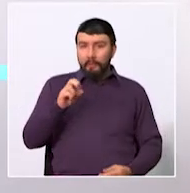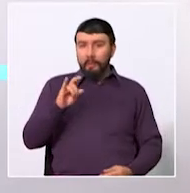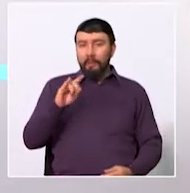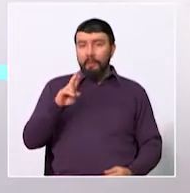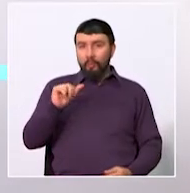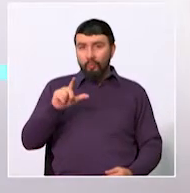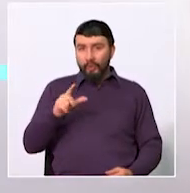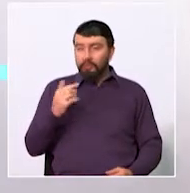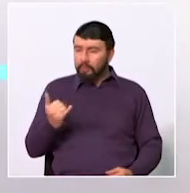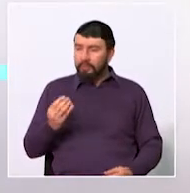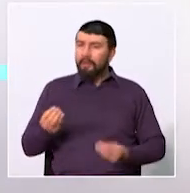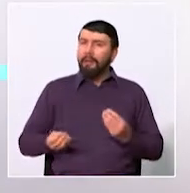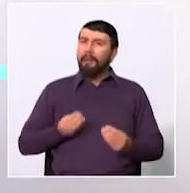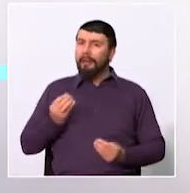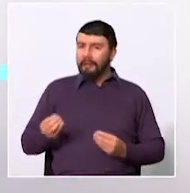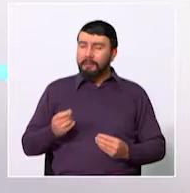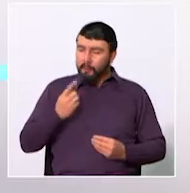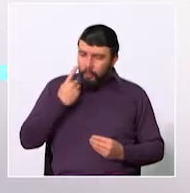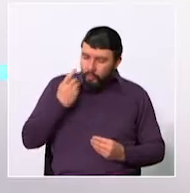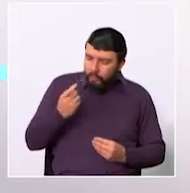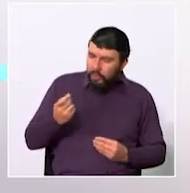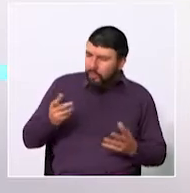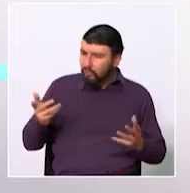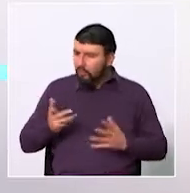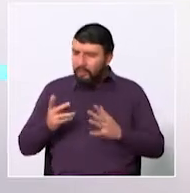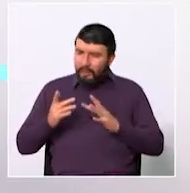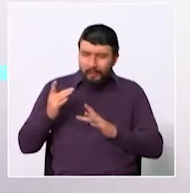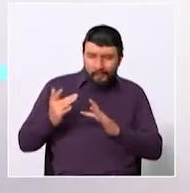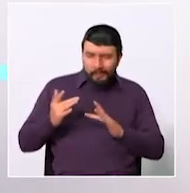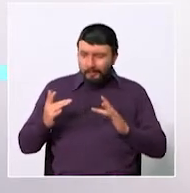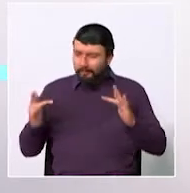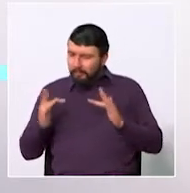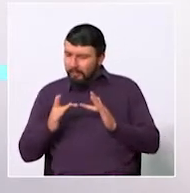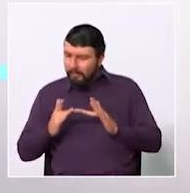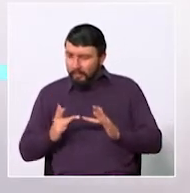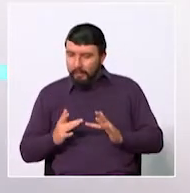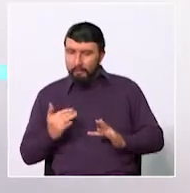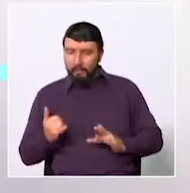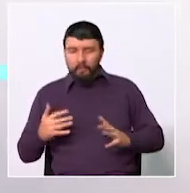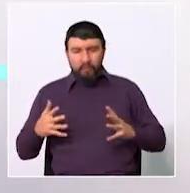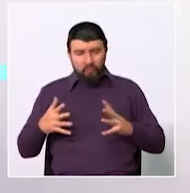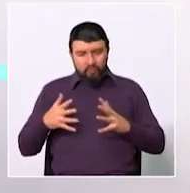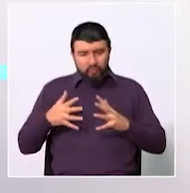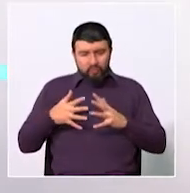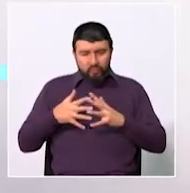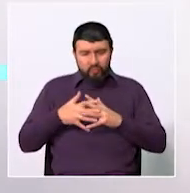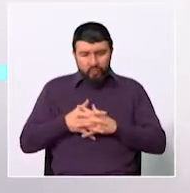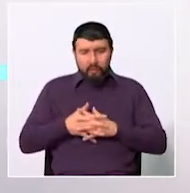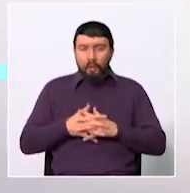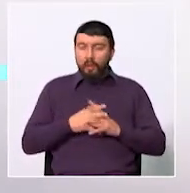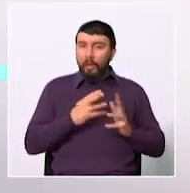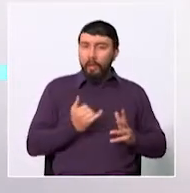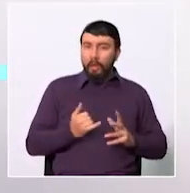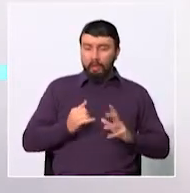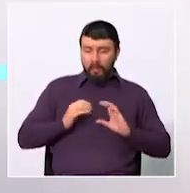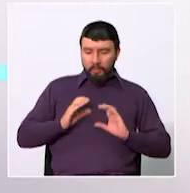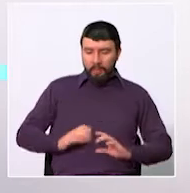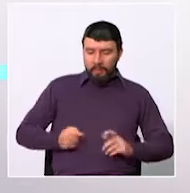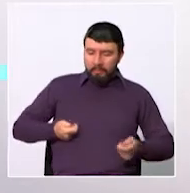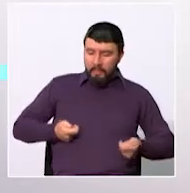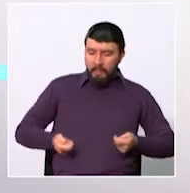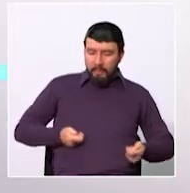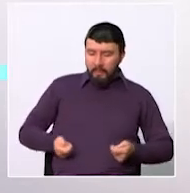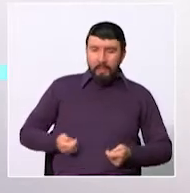interferente desbloquear cambiar esa información porque el cuerpo trabaja con información o no le quedan cosas